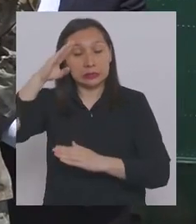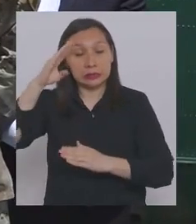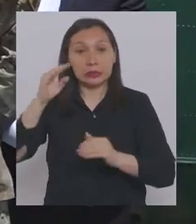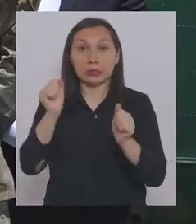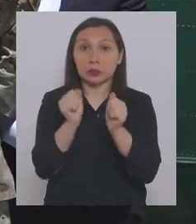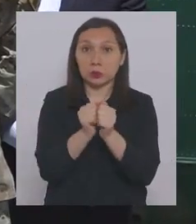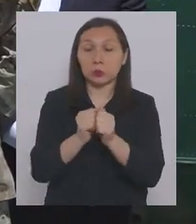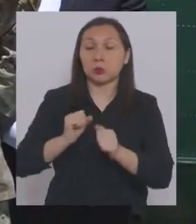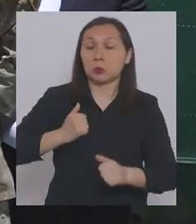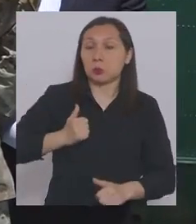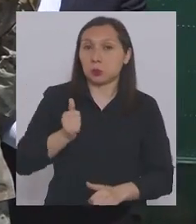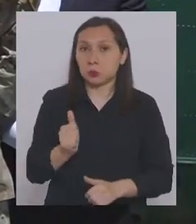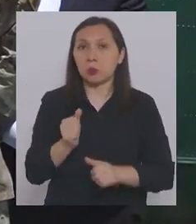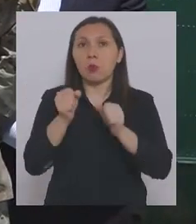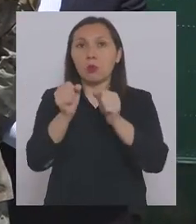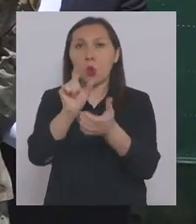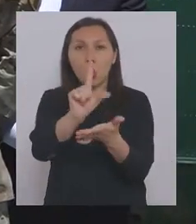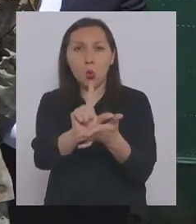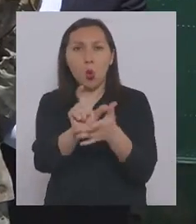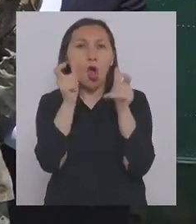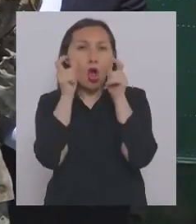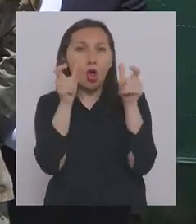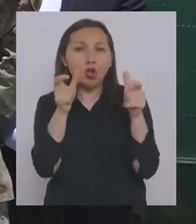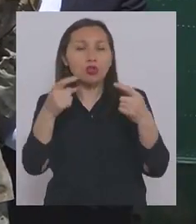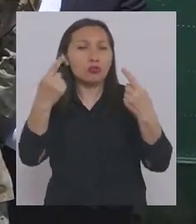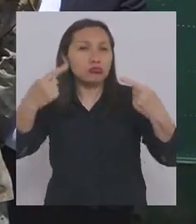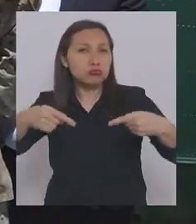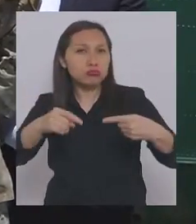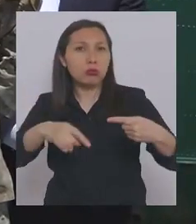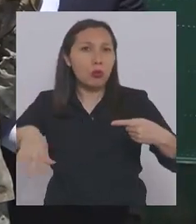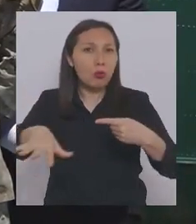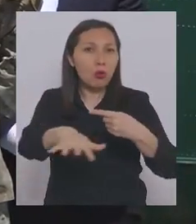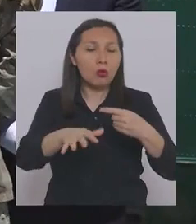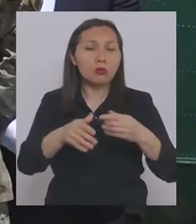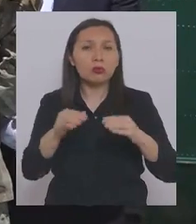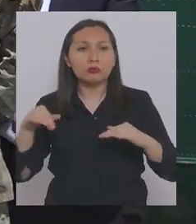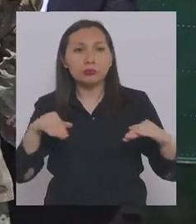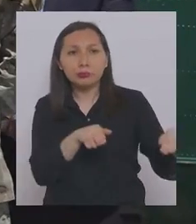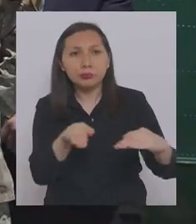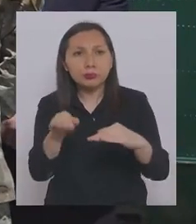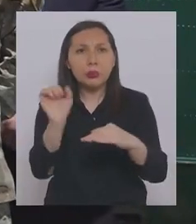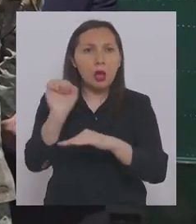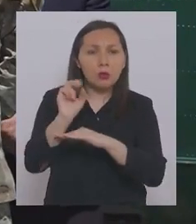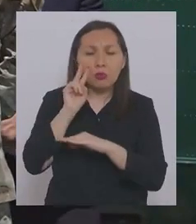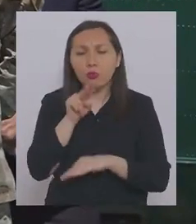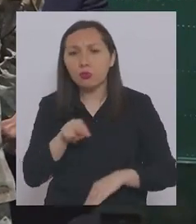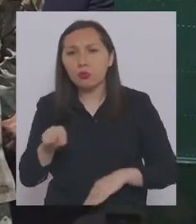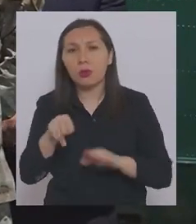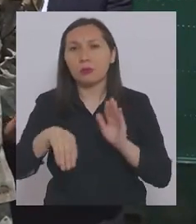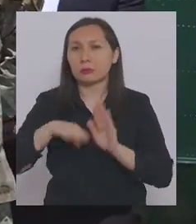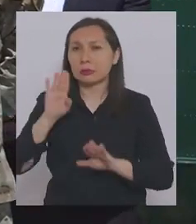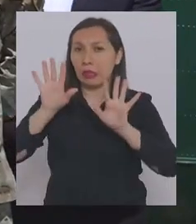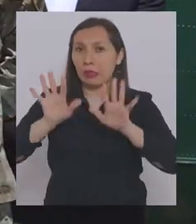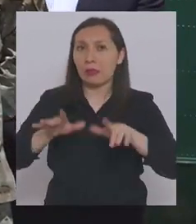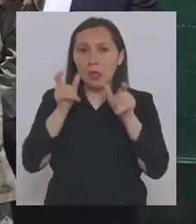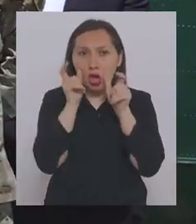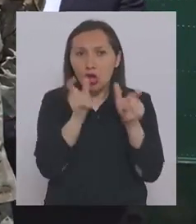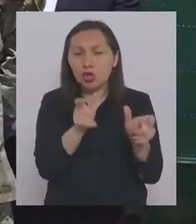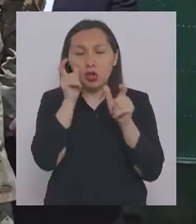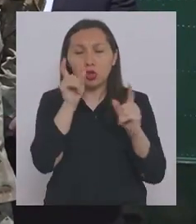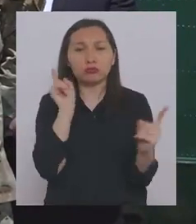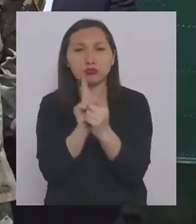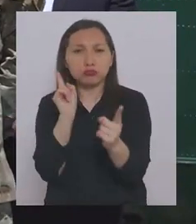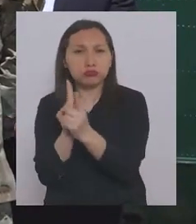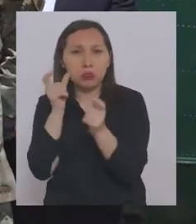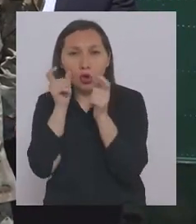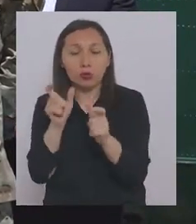policías han podido, en los puntos de control, en los patrullajes, que han hecho más de 10.000 controles, que ha